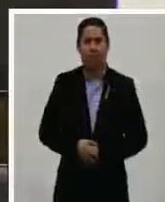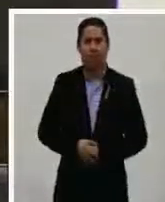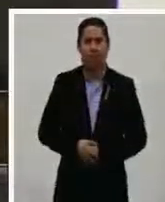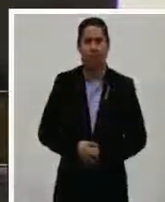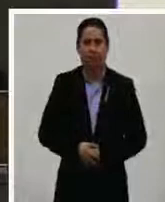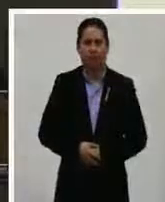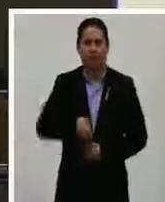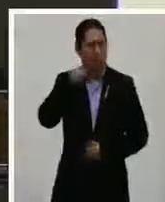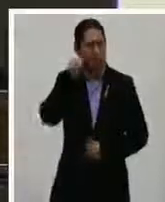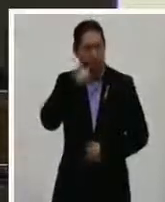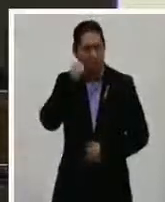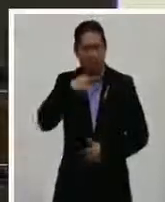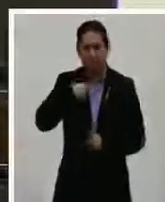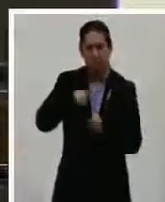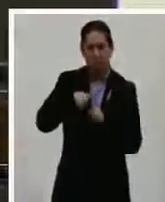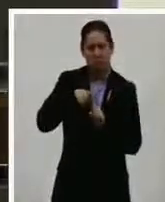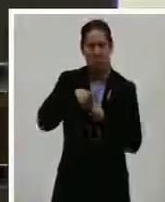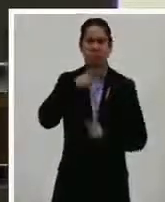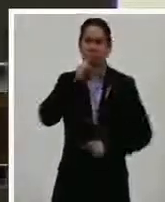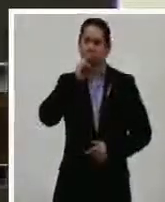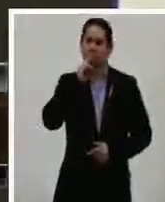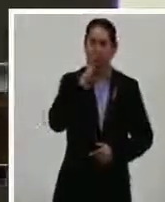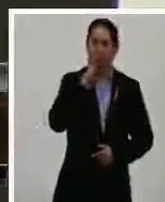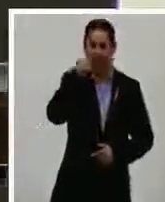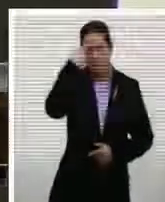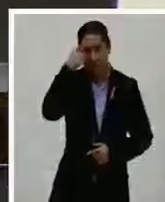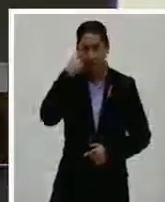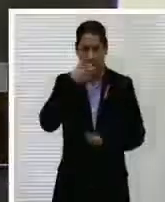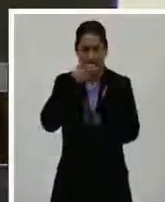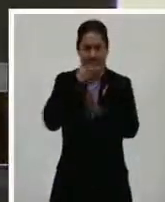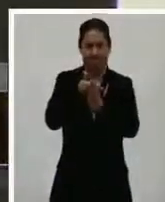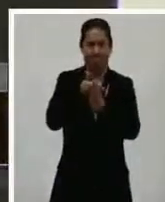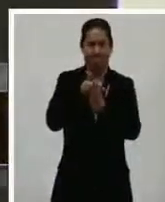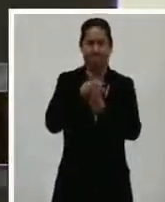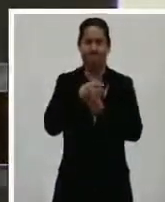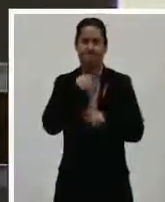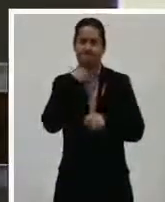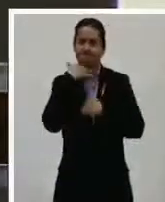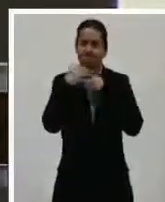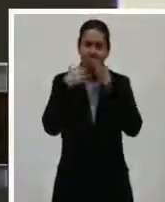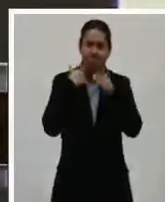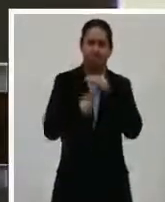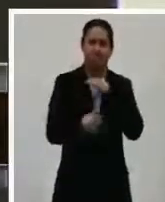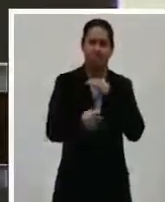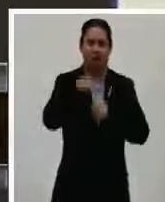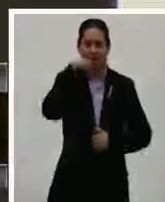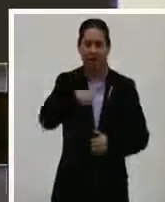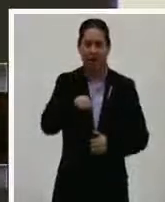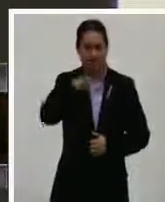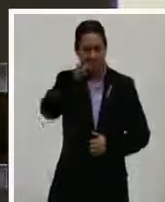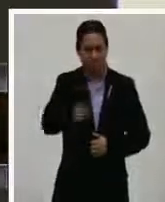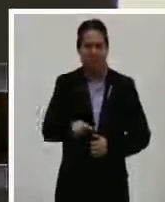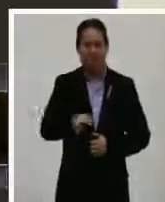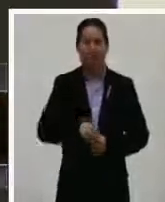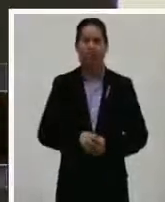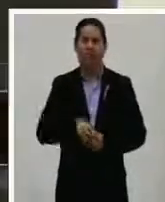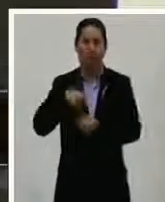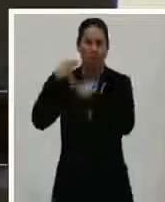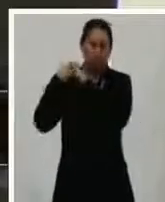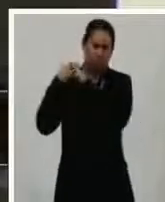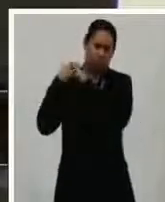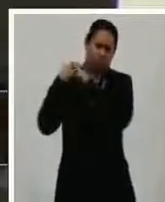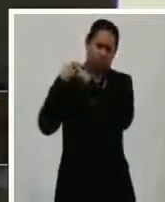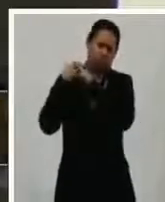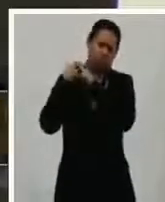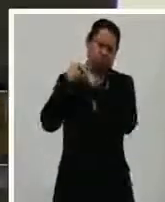y está dando resultados para combatir la corrupción en méxico esa es una realidad durante muchos años de